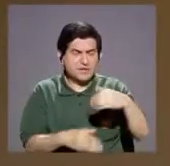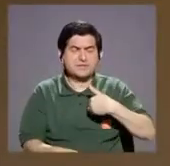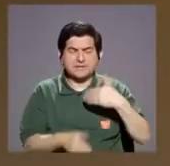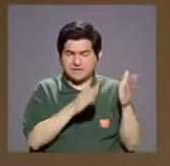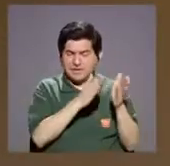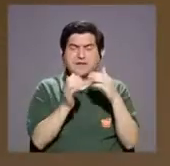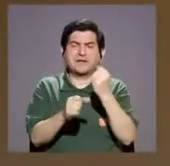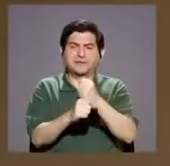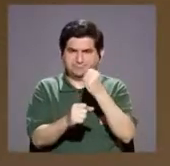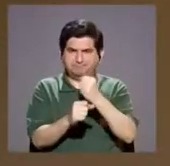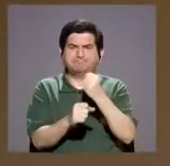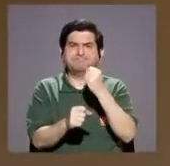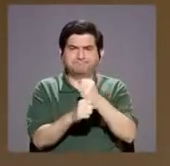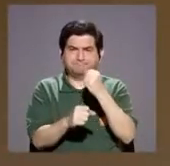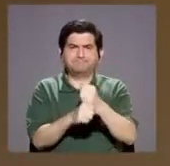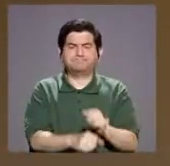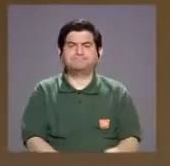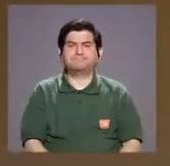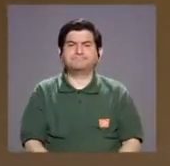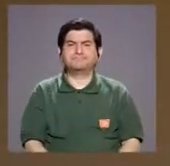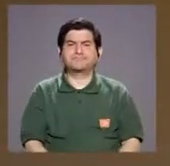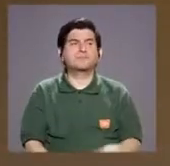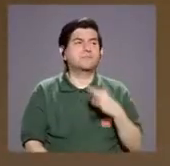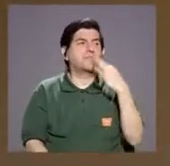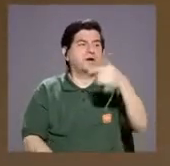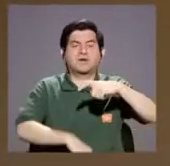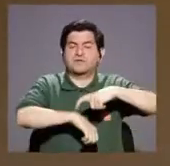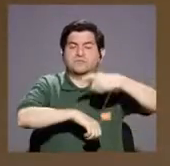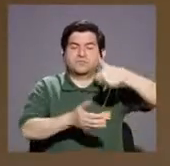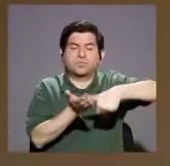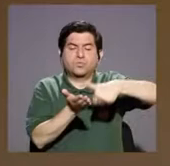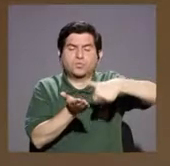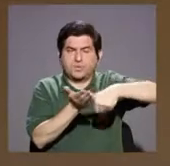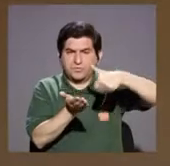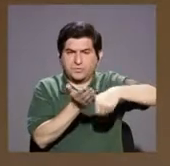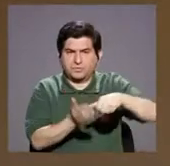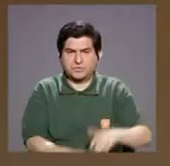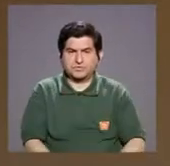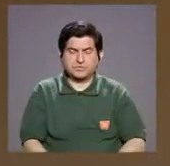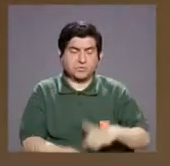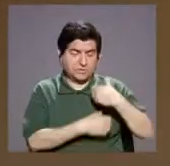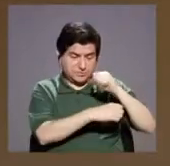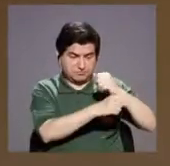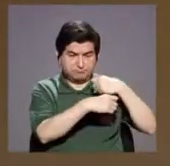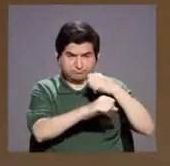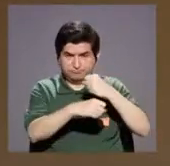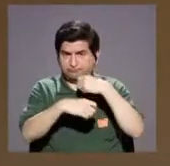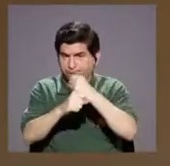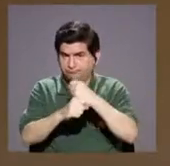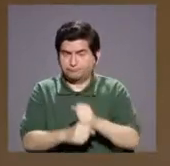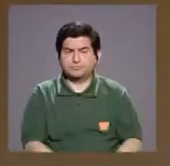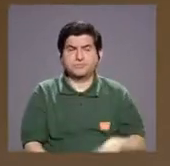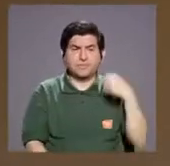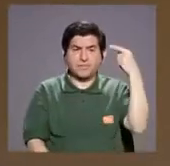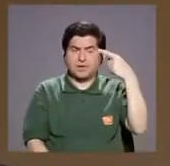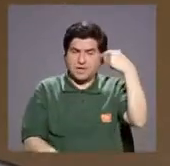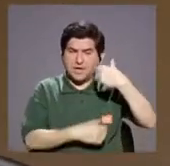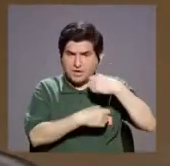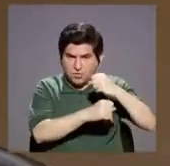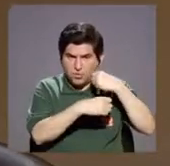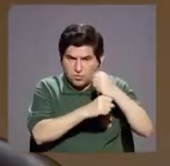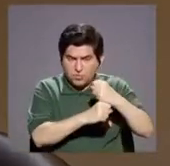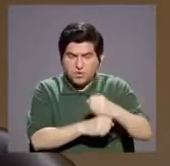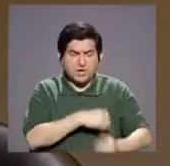plan de trabajo para este próximo periodo electoral en el marco de las municipalidades que en los gobiernos locales se convierten en